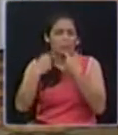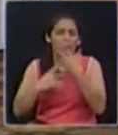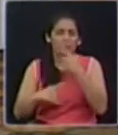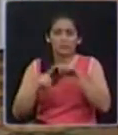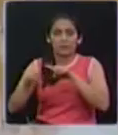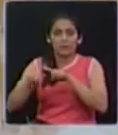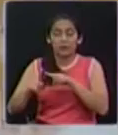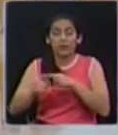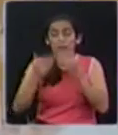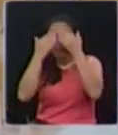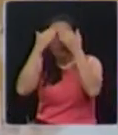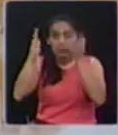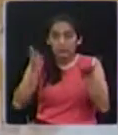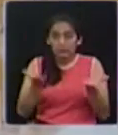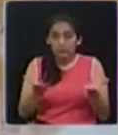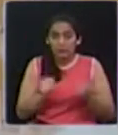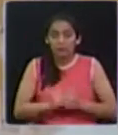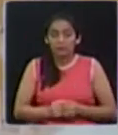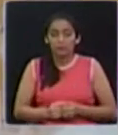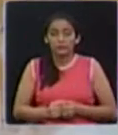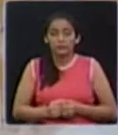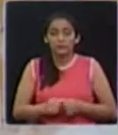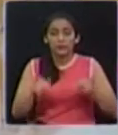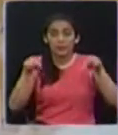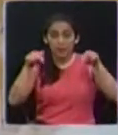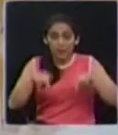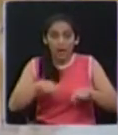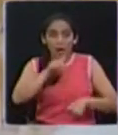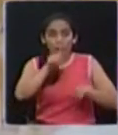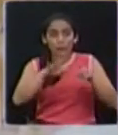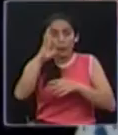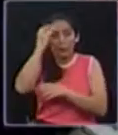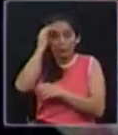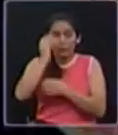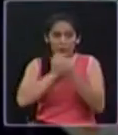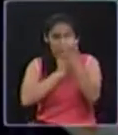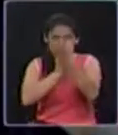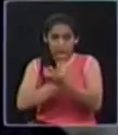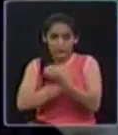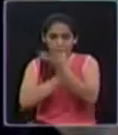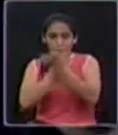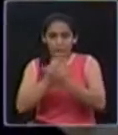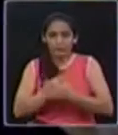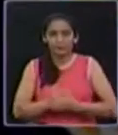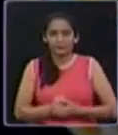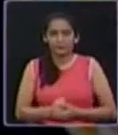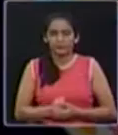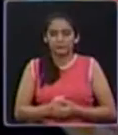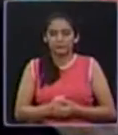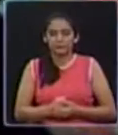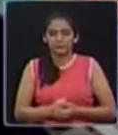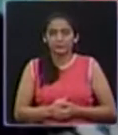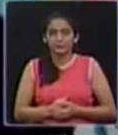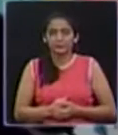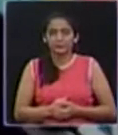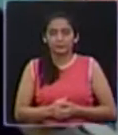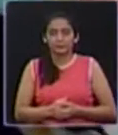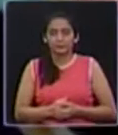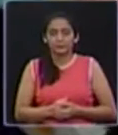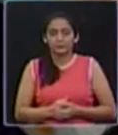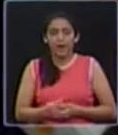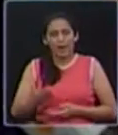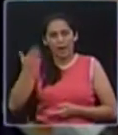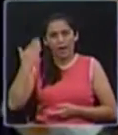para que los asistentes pongan sobre el tapete preocupaciones. Pues indiscutiblemente hubo problemas en la